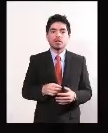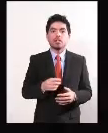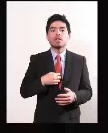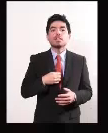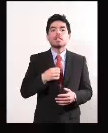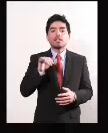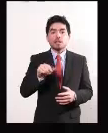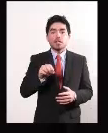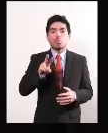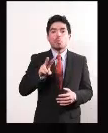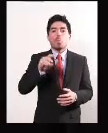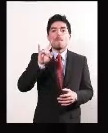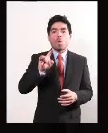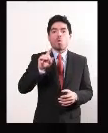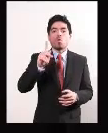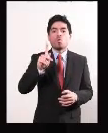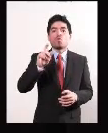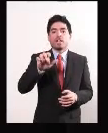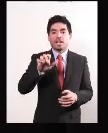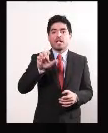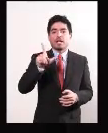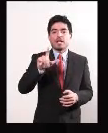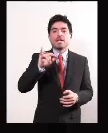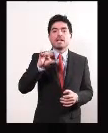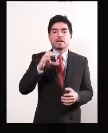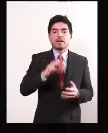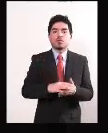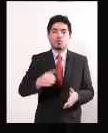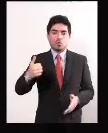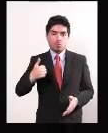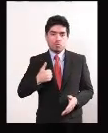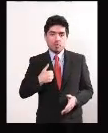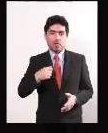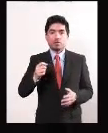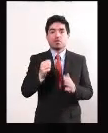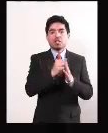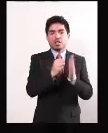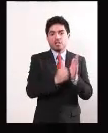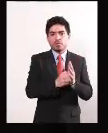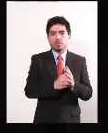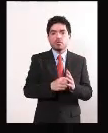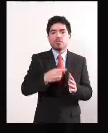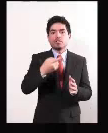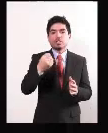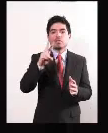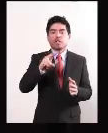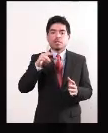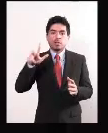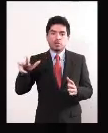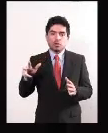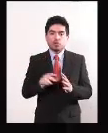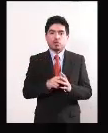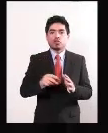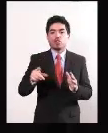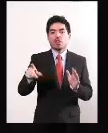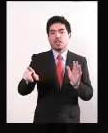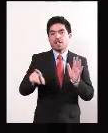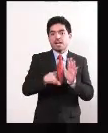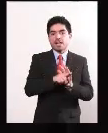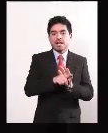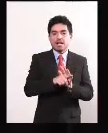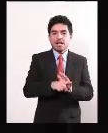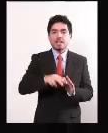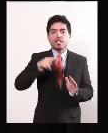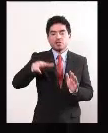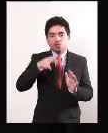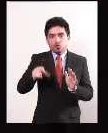Celso Paulo Bukelic Arancibia, dese cumplimiento a lo dispuesto en el artículo 128 de la Ley